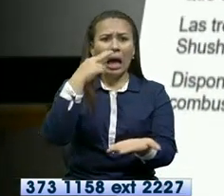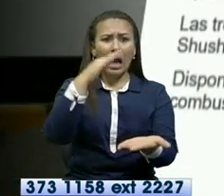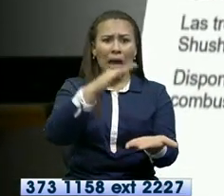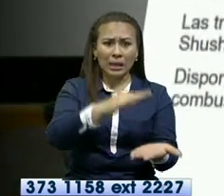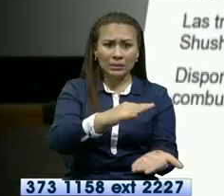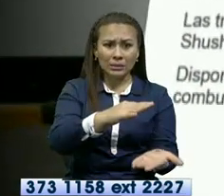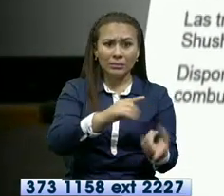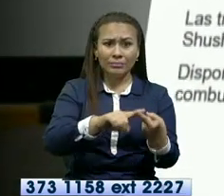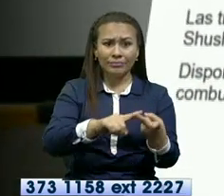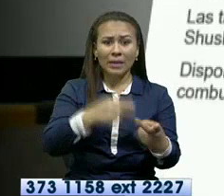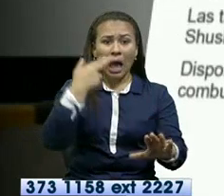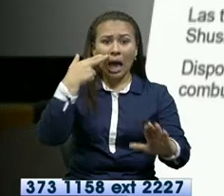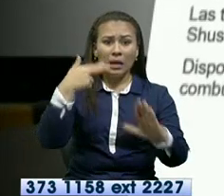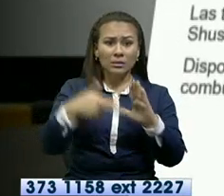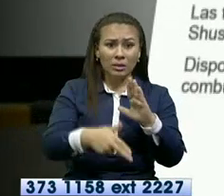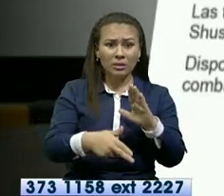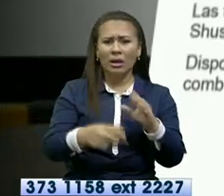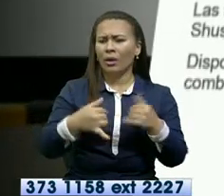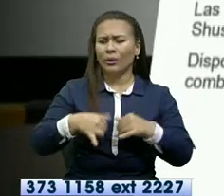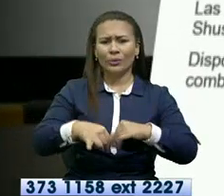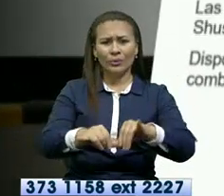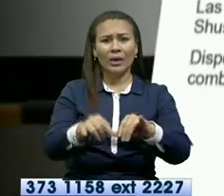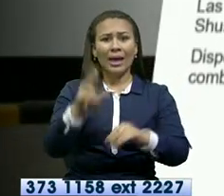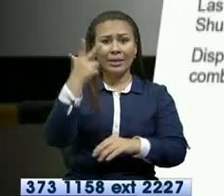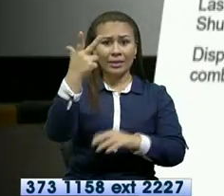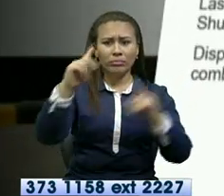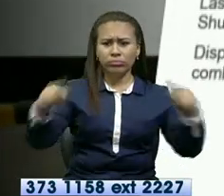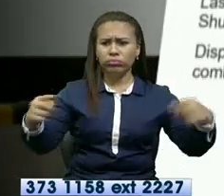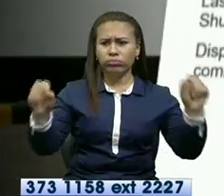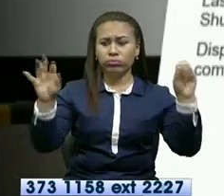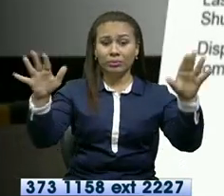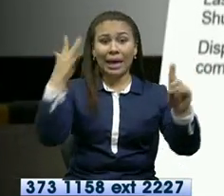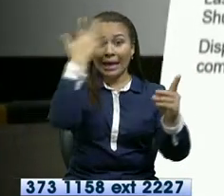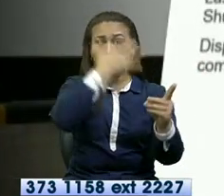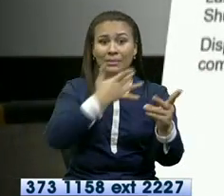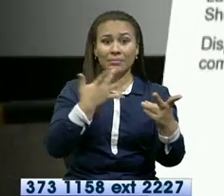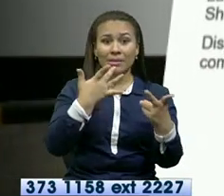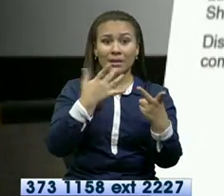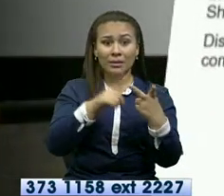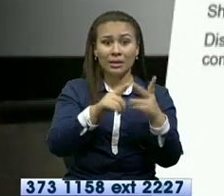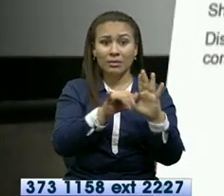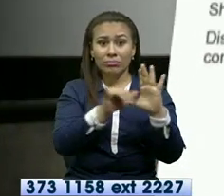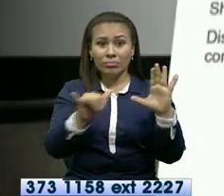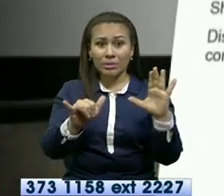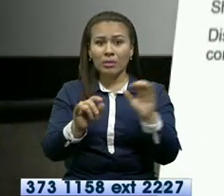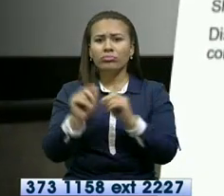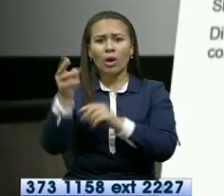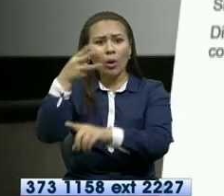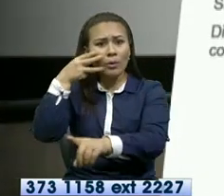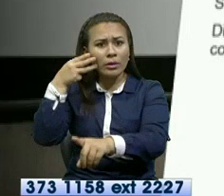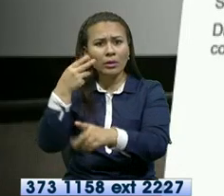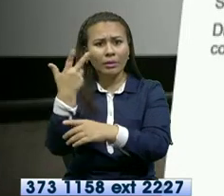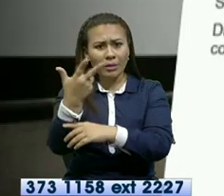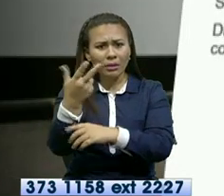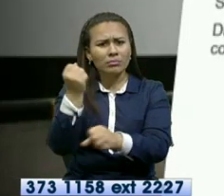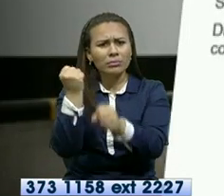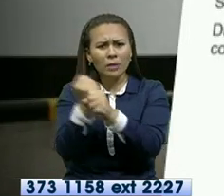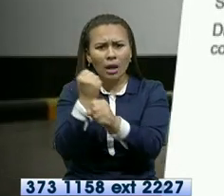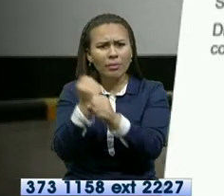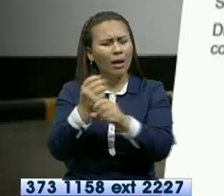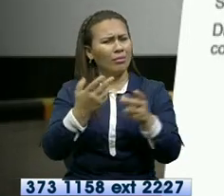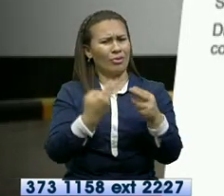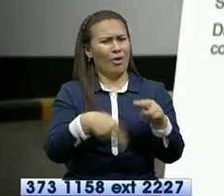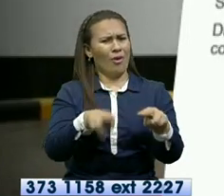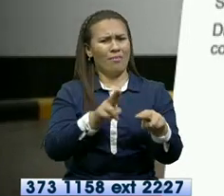petróleo. Las tres refinerías que opera Petroecuador, Esmeraldas, La Libertad y Shushufindi, trabajan de acuerdo con su